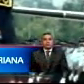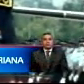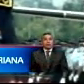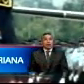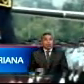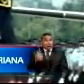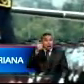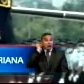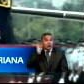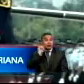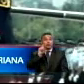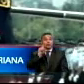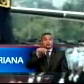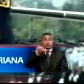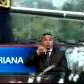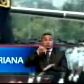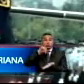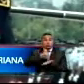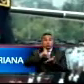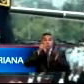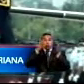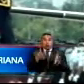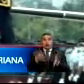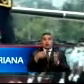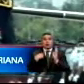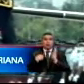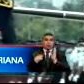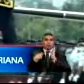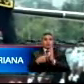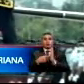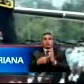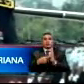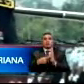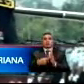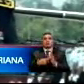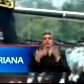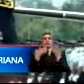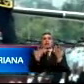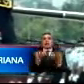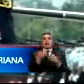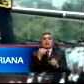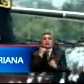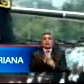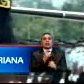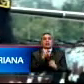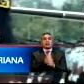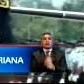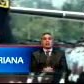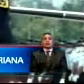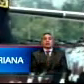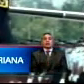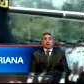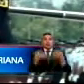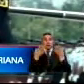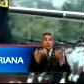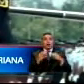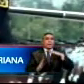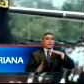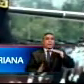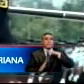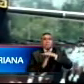Ayer la ciudadanía demostró que quiere trabajar, que desea